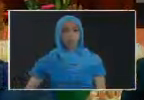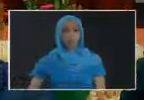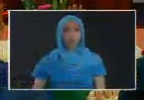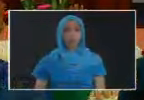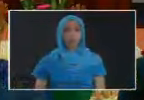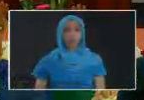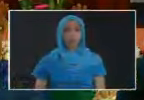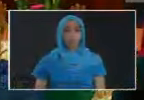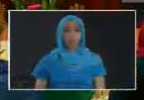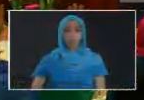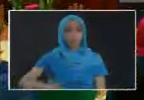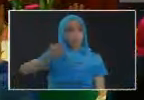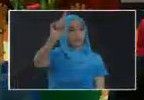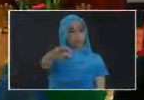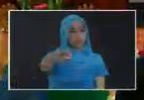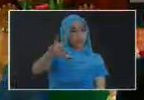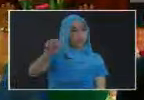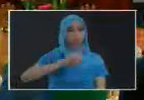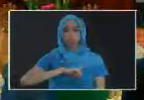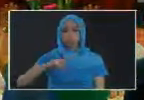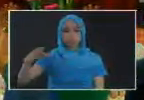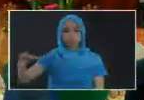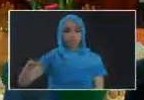Tú no vas a quedar avergonzado.